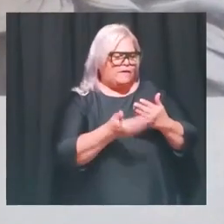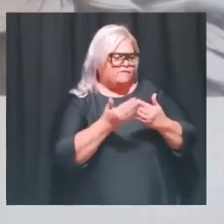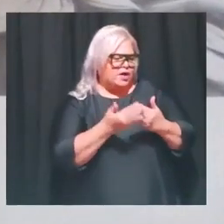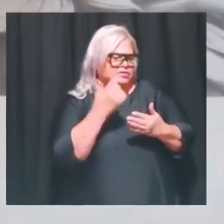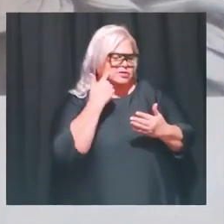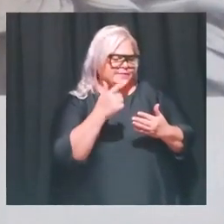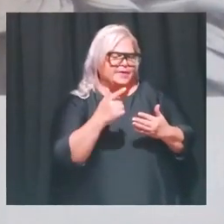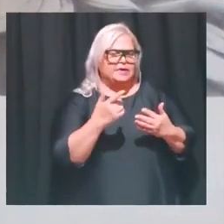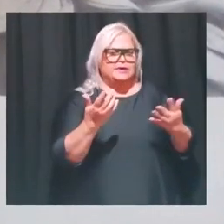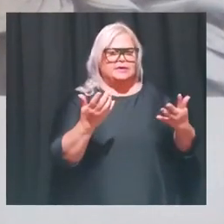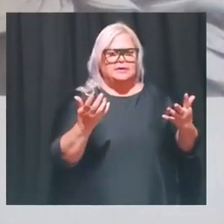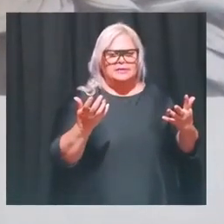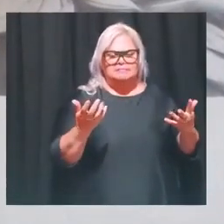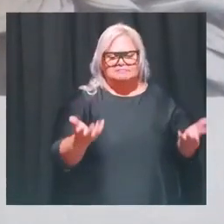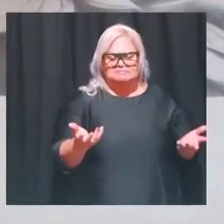de